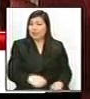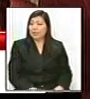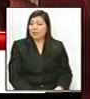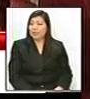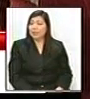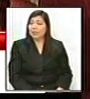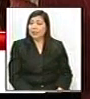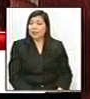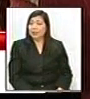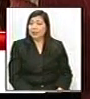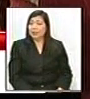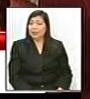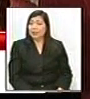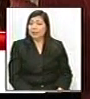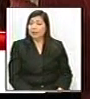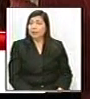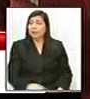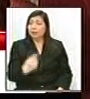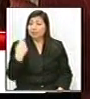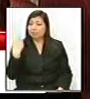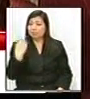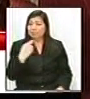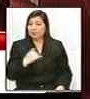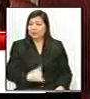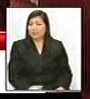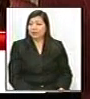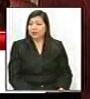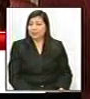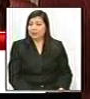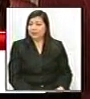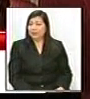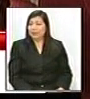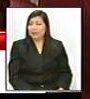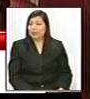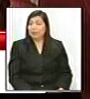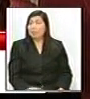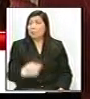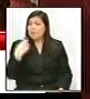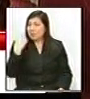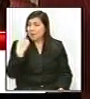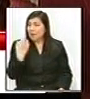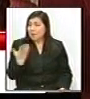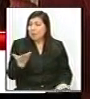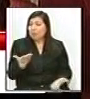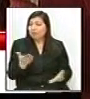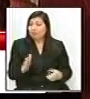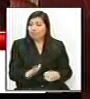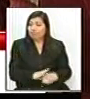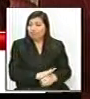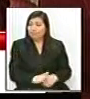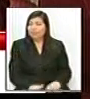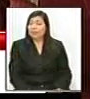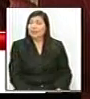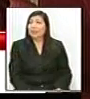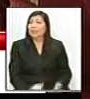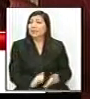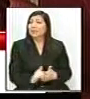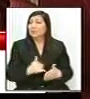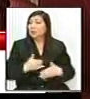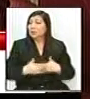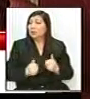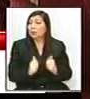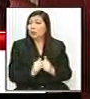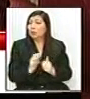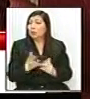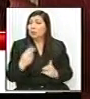ejecución. Una política ineficiente, una política ineficaz. ¿Qué está pasando con